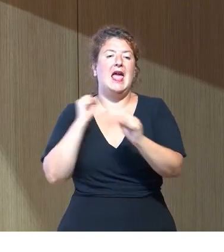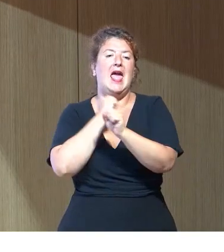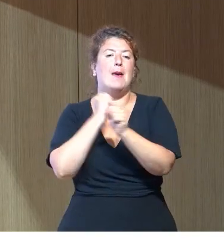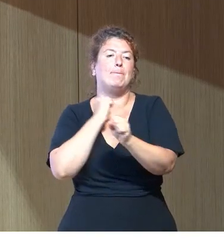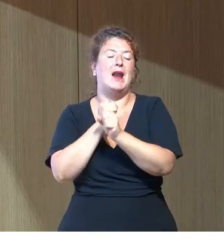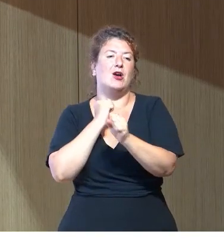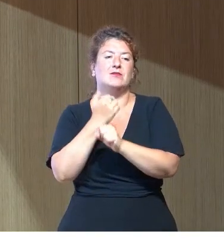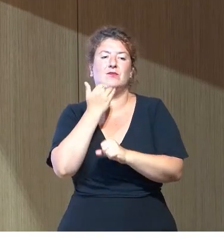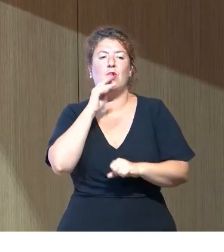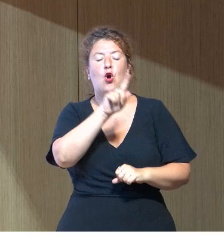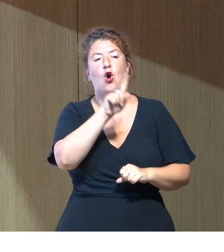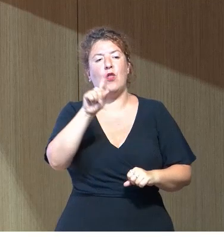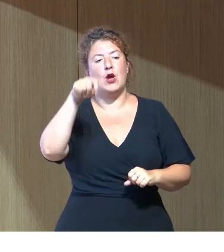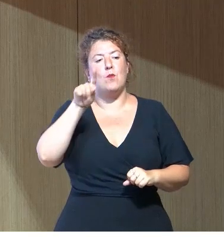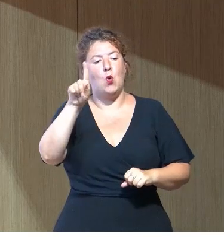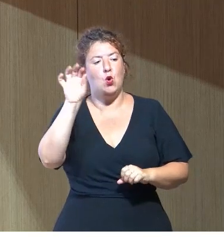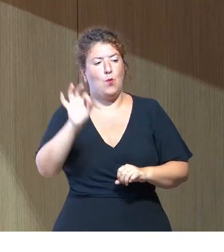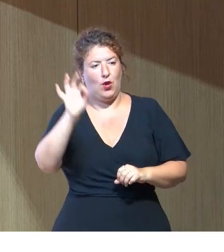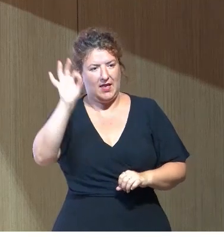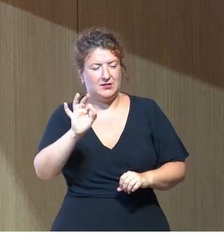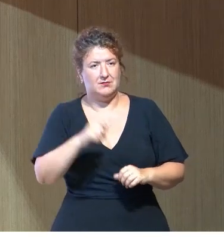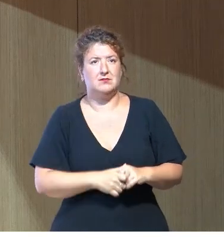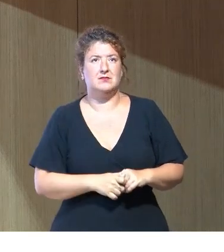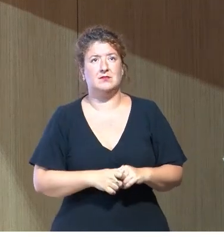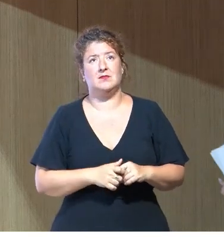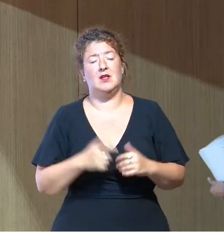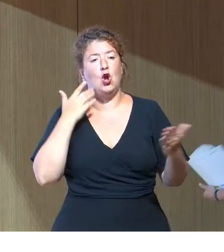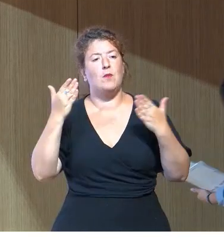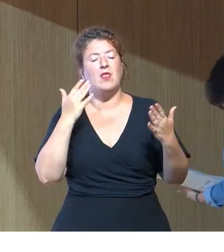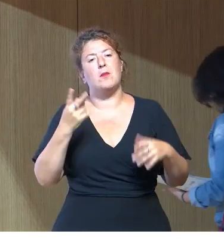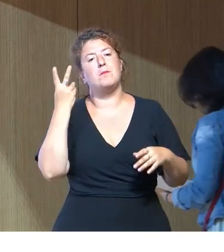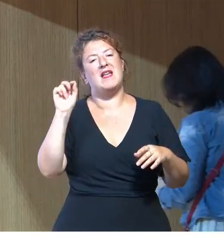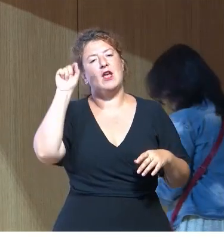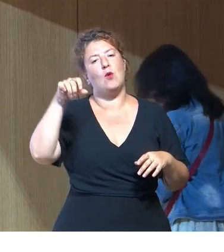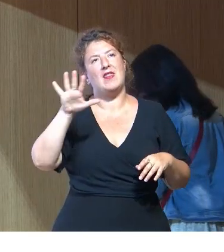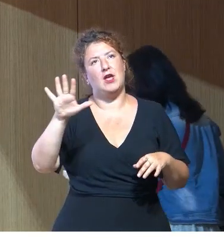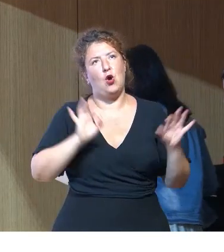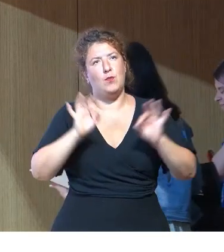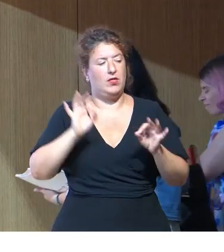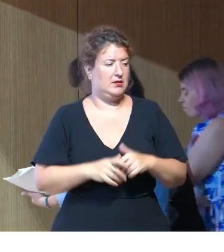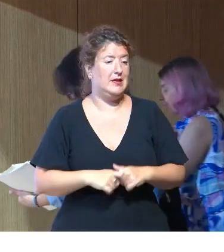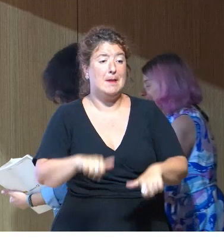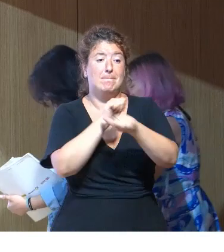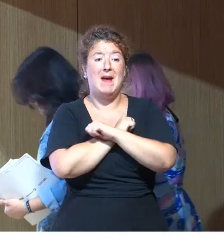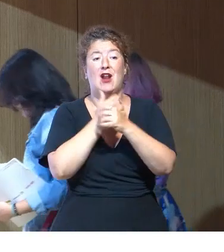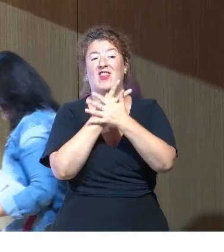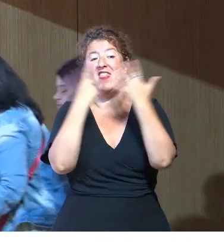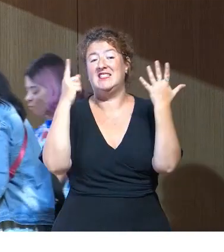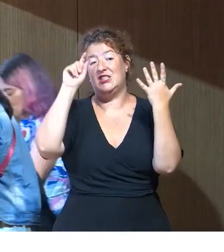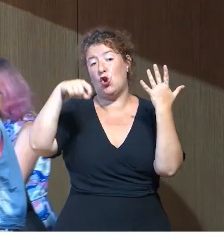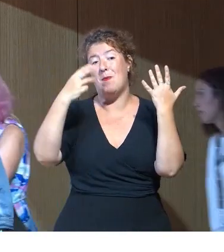es del 11,1% frente al 20,5% y la de paro supera en